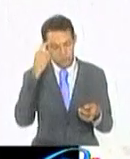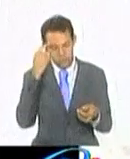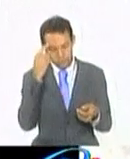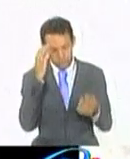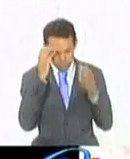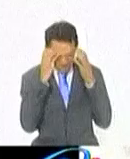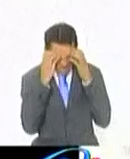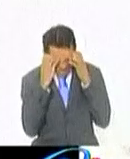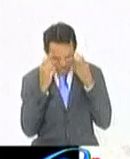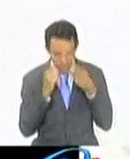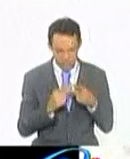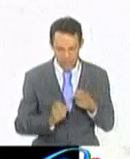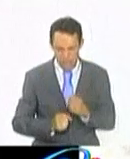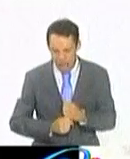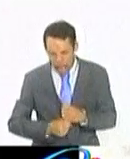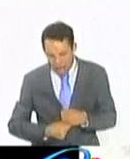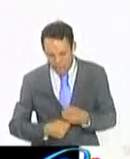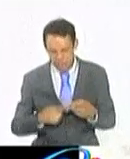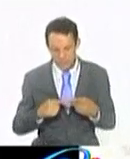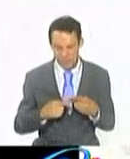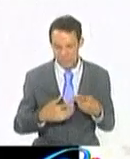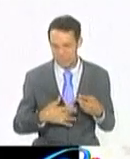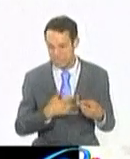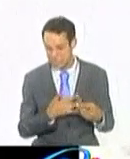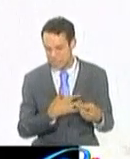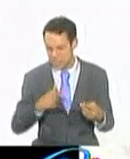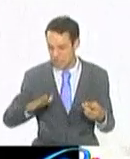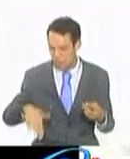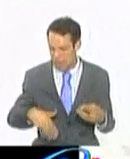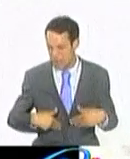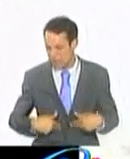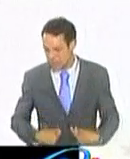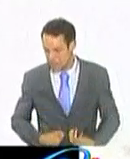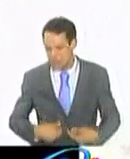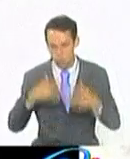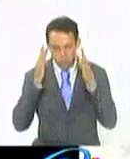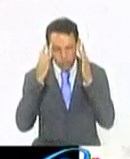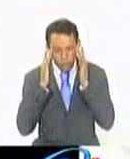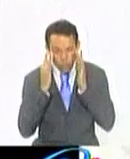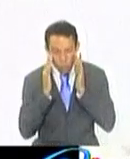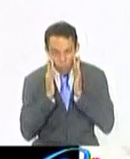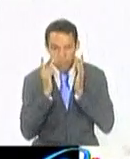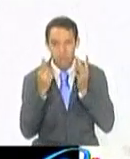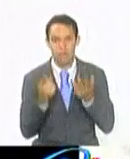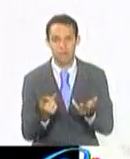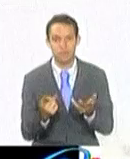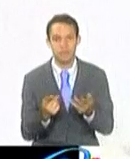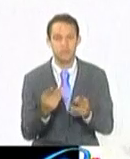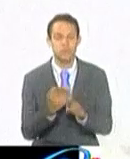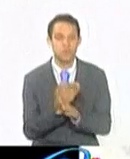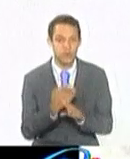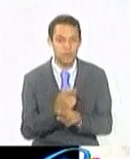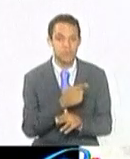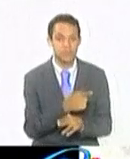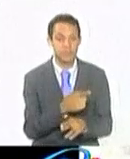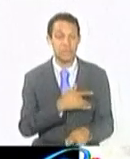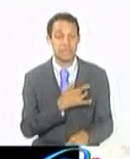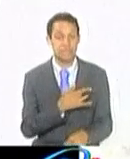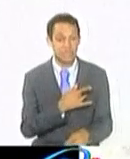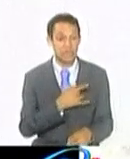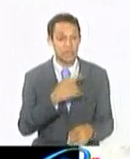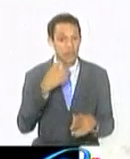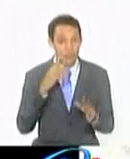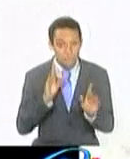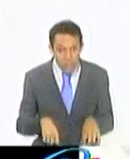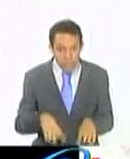temblores hambre sensación de cansancio debilidad sudoración Y esto es síntomas si ustedes están presentando esto por